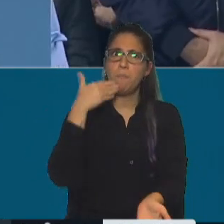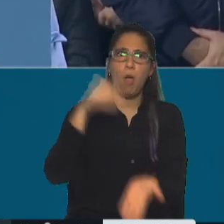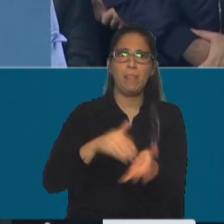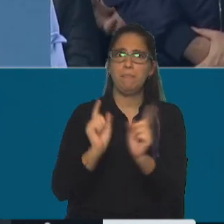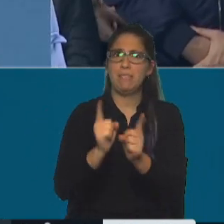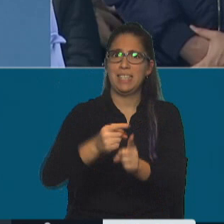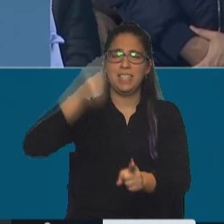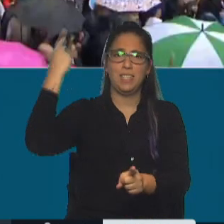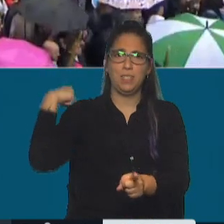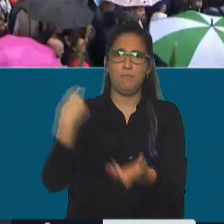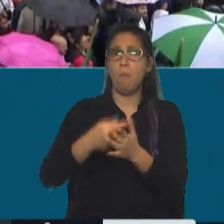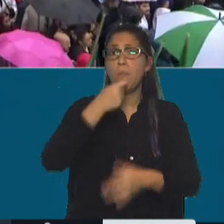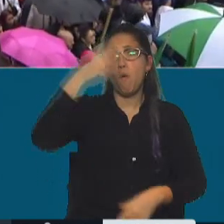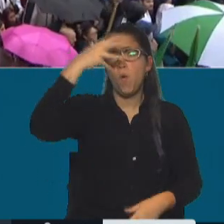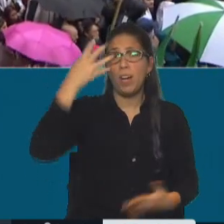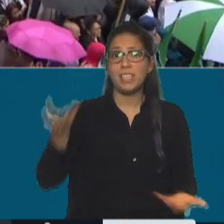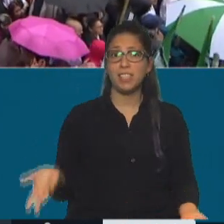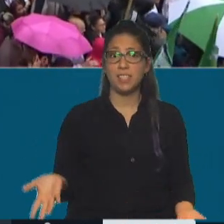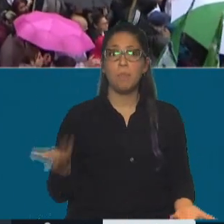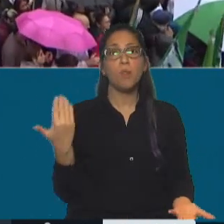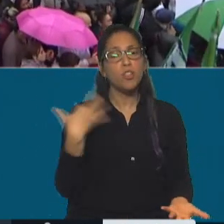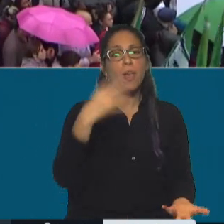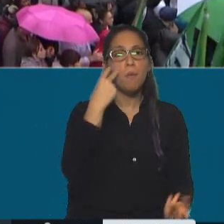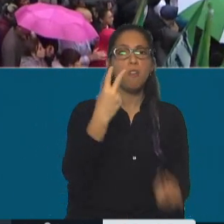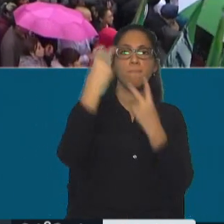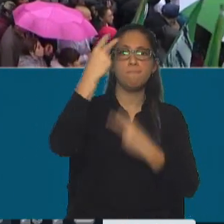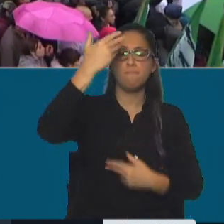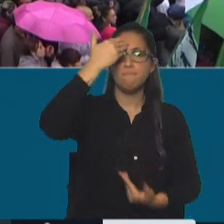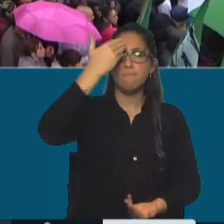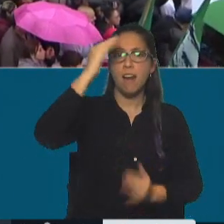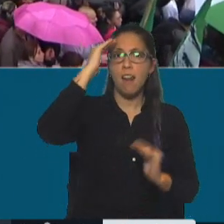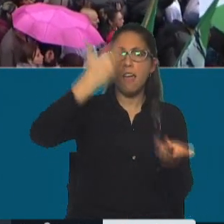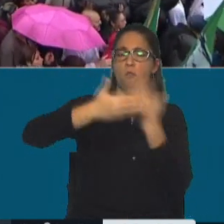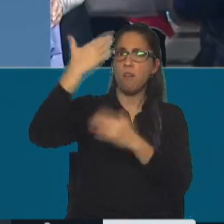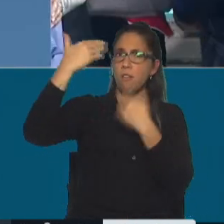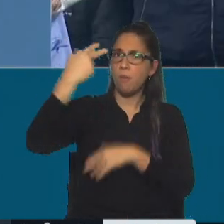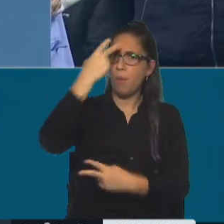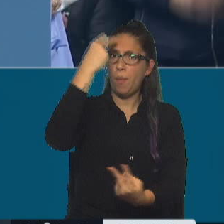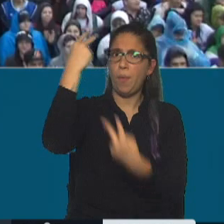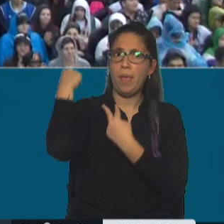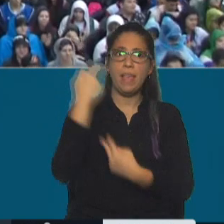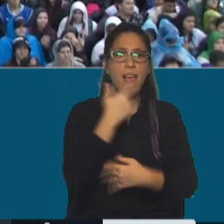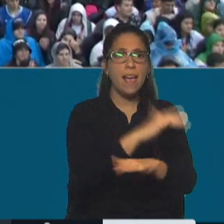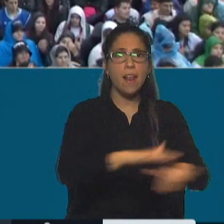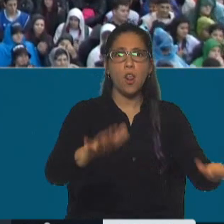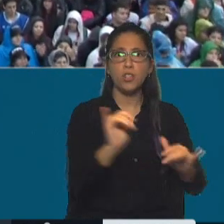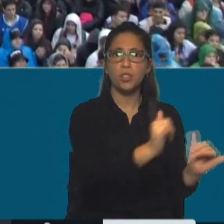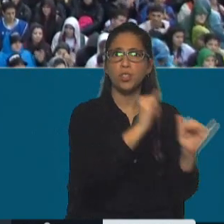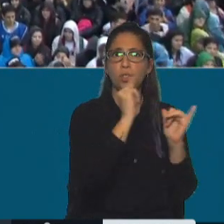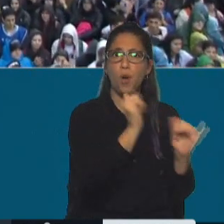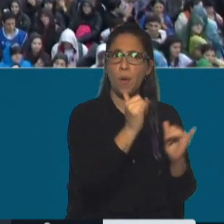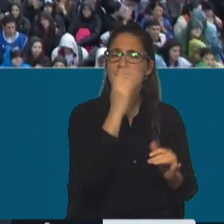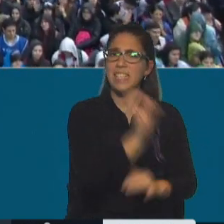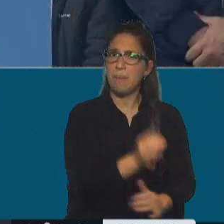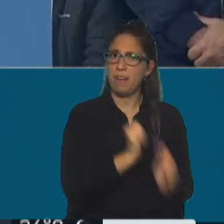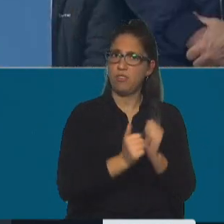mismo, podríamos decir, ¿no? Por eso es tan importante apelar a la memoria y dialogar con las nuevas generaciones. Sí, ahí también lo que me quedo pensando es, por ejemplo, con